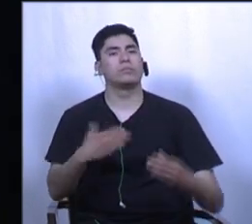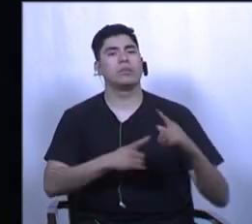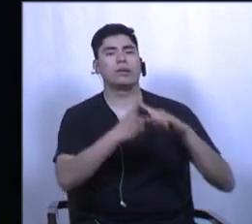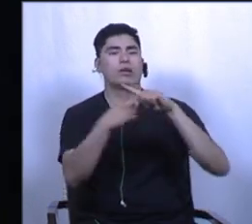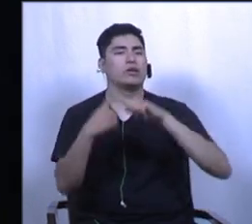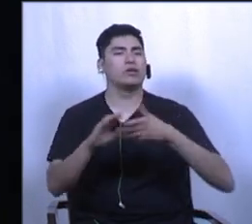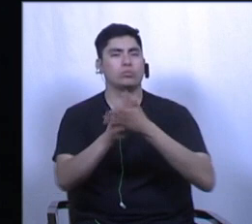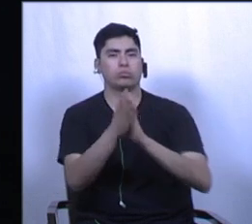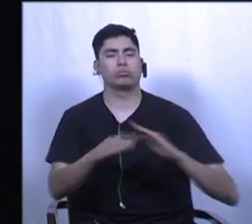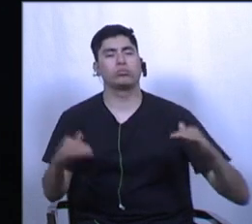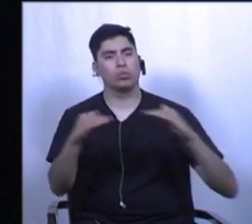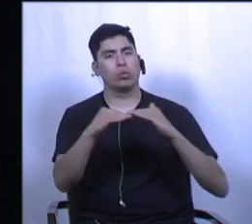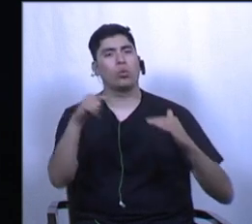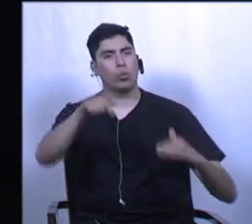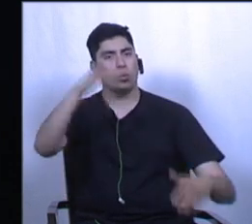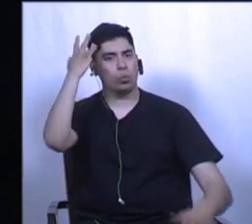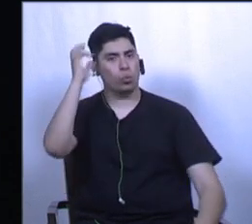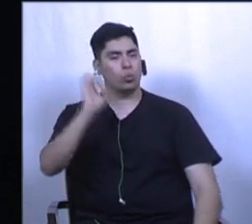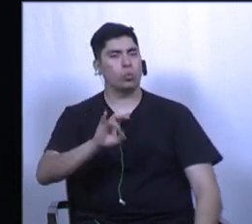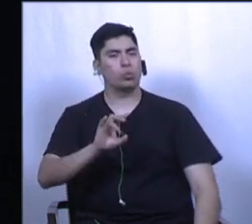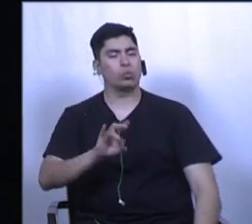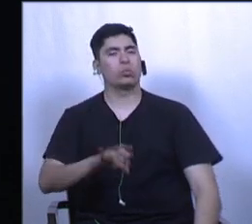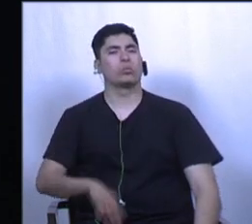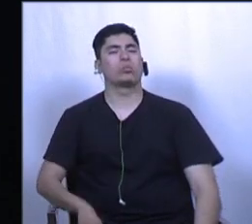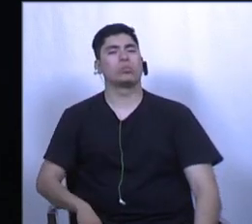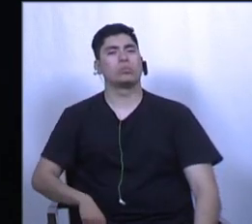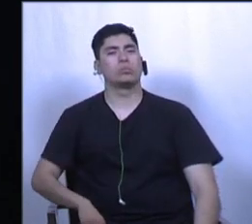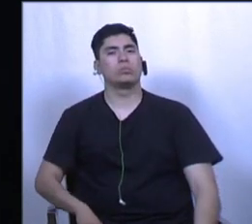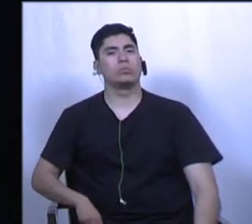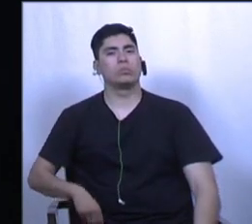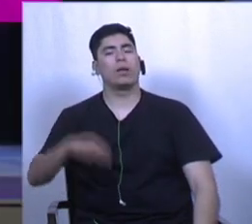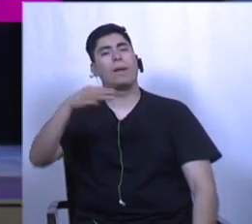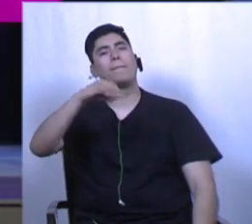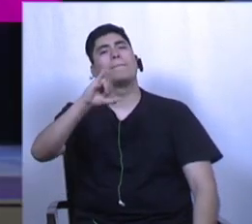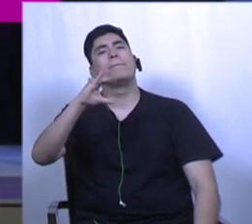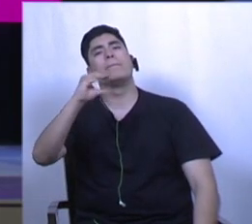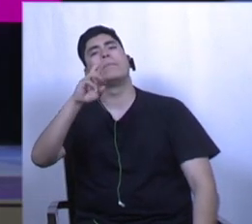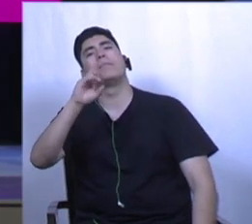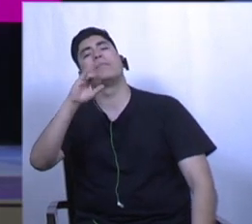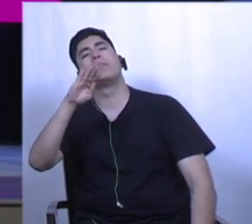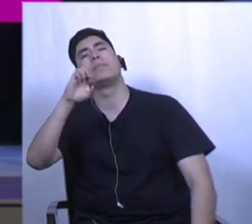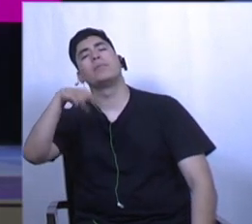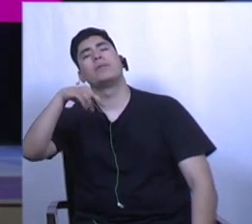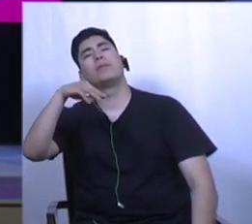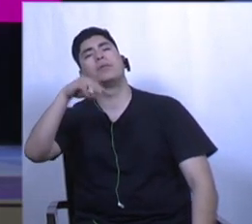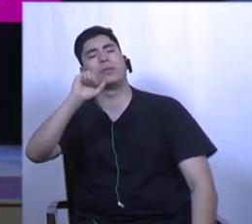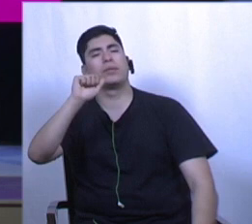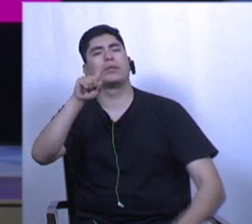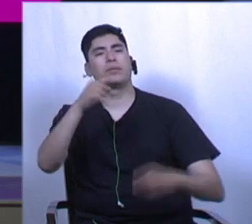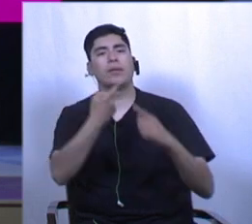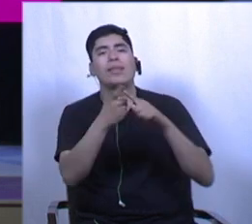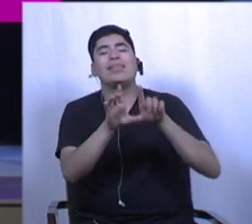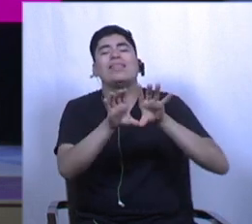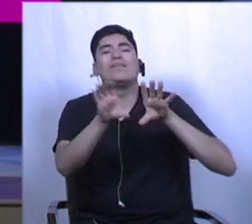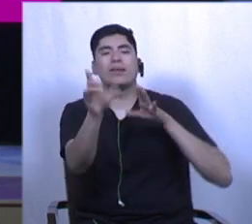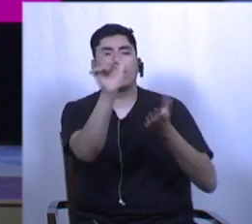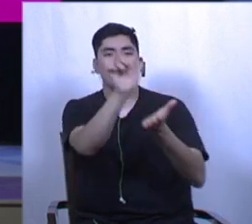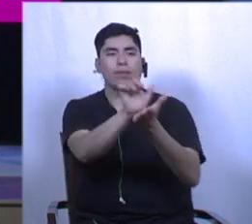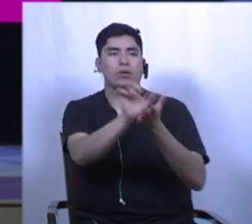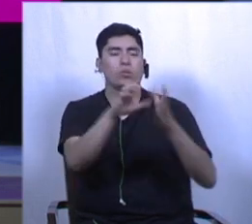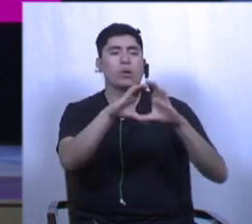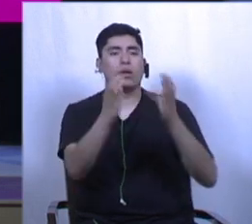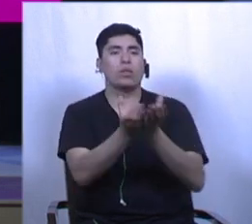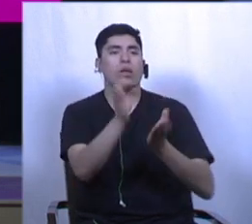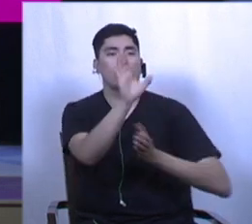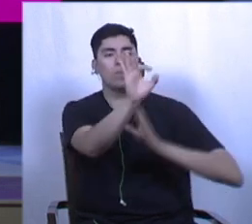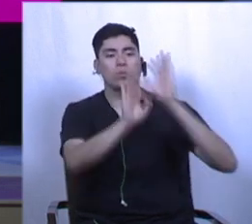de lo que se sabe hoy en día de los microbiomas. Las muestras fueron obtenidas de varios lugares del mundo y lo que esperamos